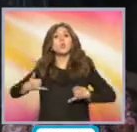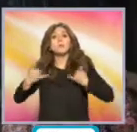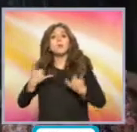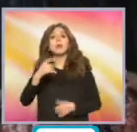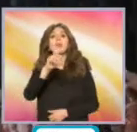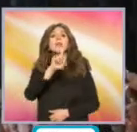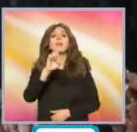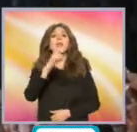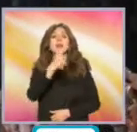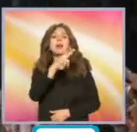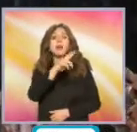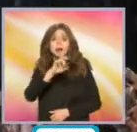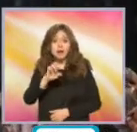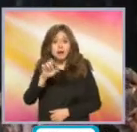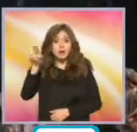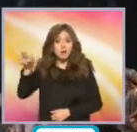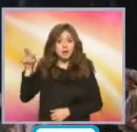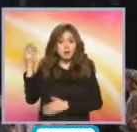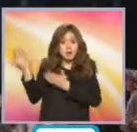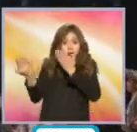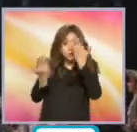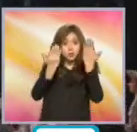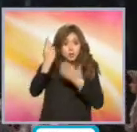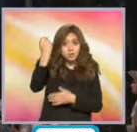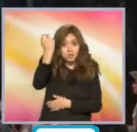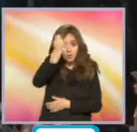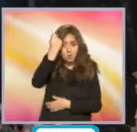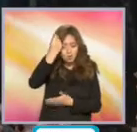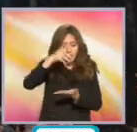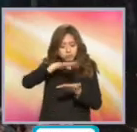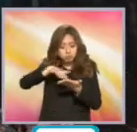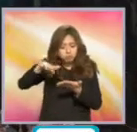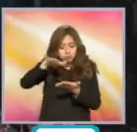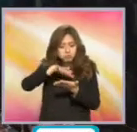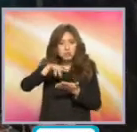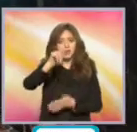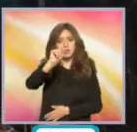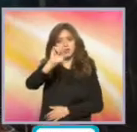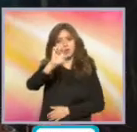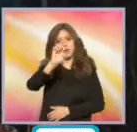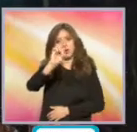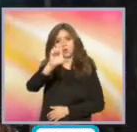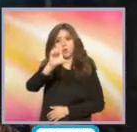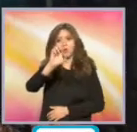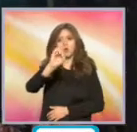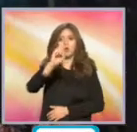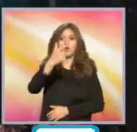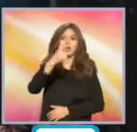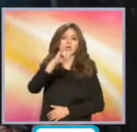muy espiritual que estudia teología, que se encuentra en